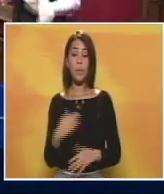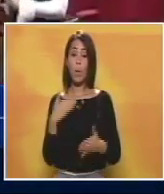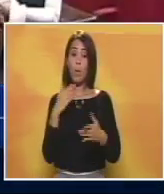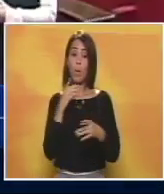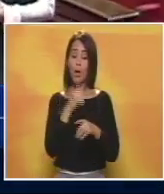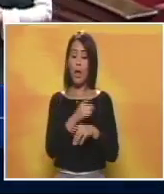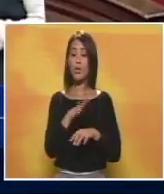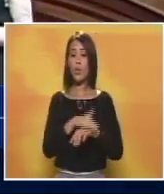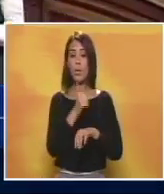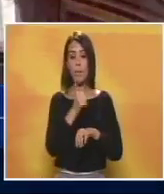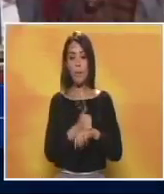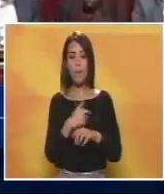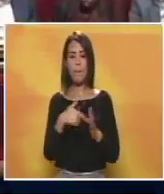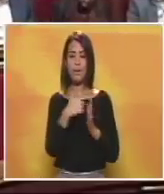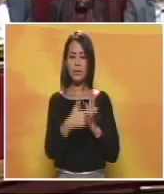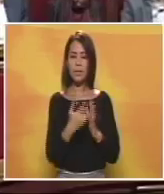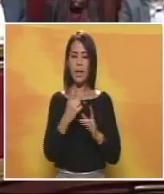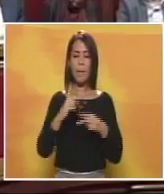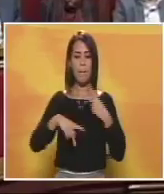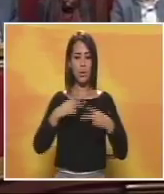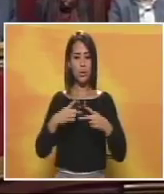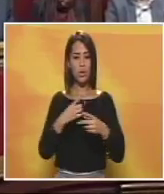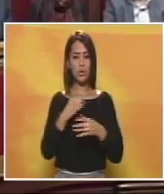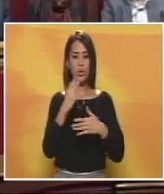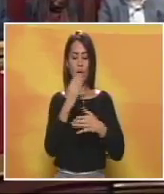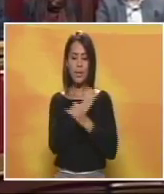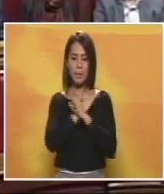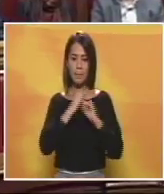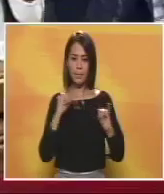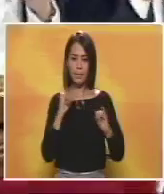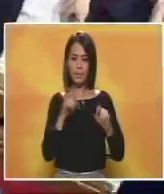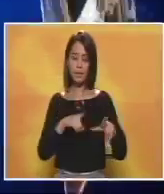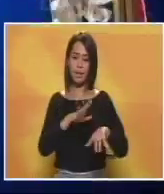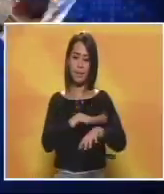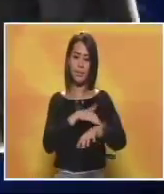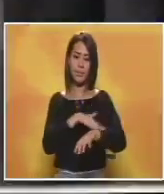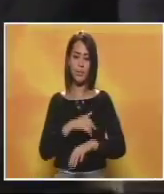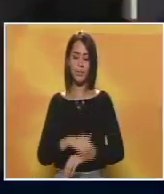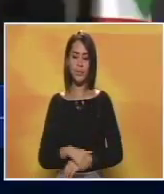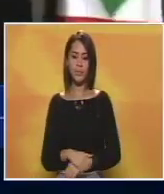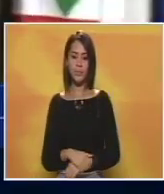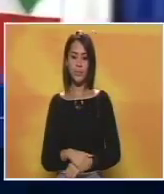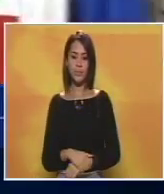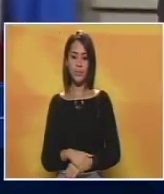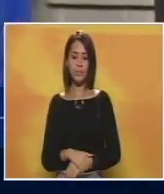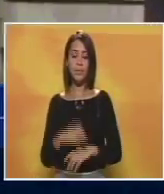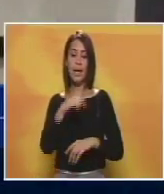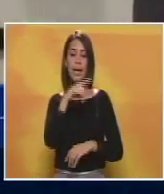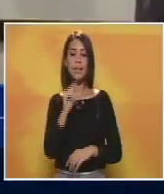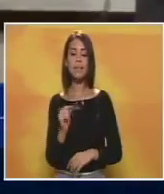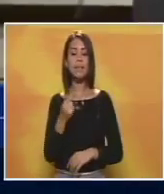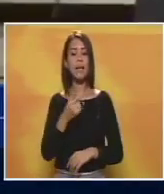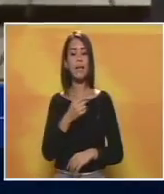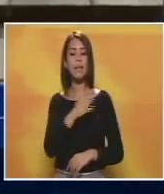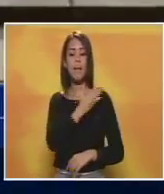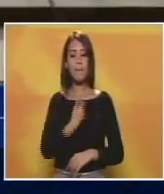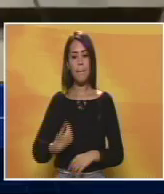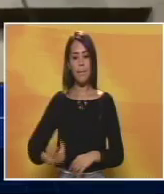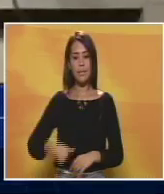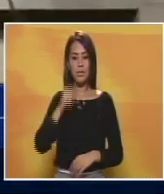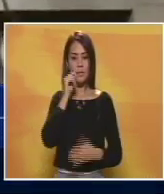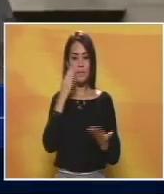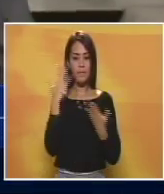por rebelión y otros delitos en el proceso soberanista de Cataluña. En Italia, el jefe de Estado,